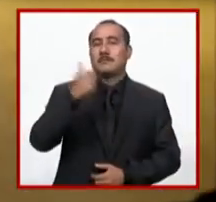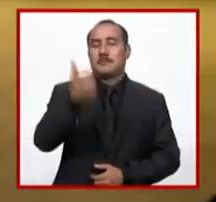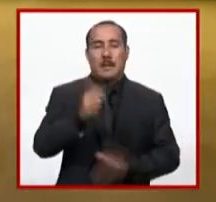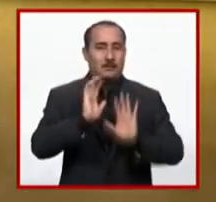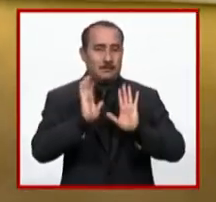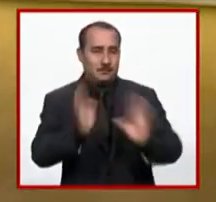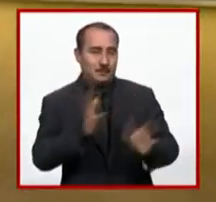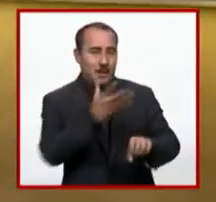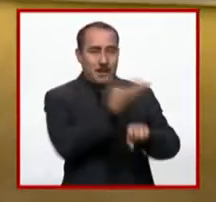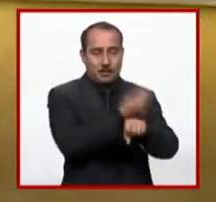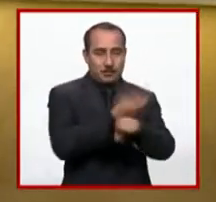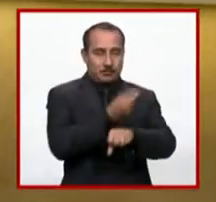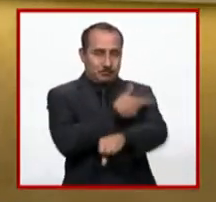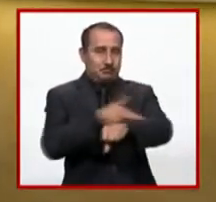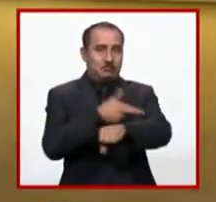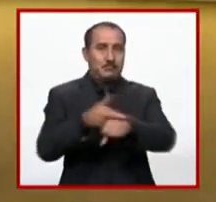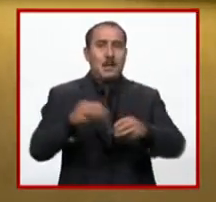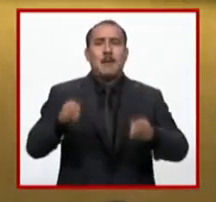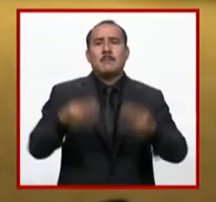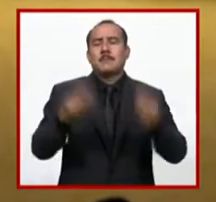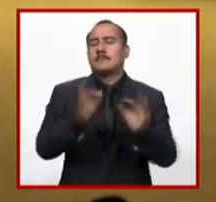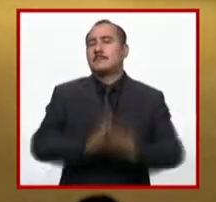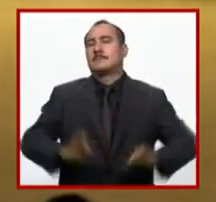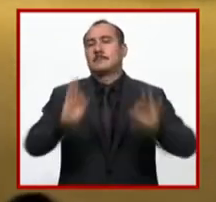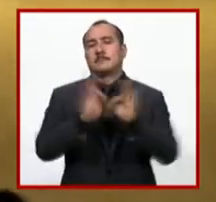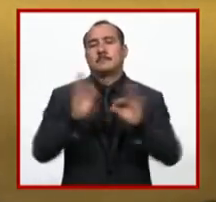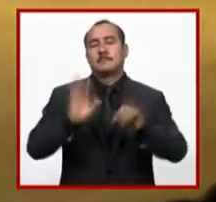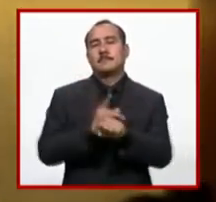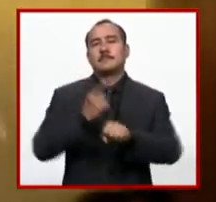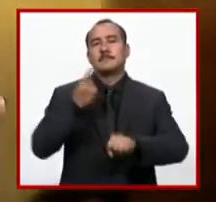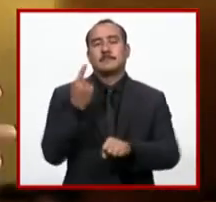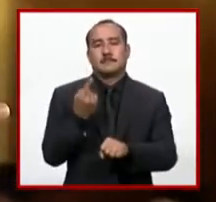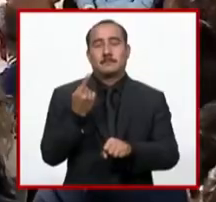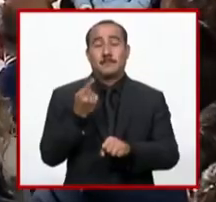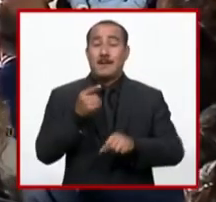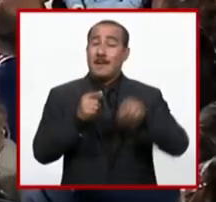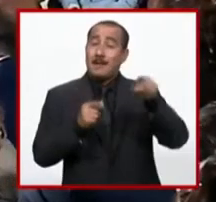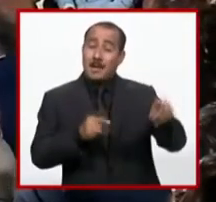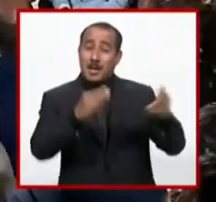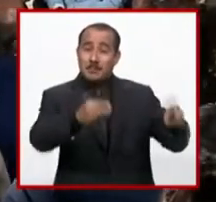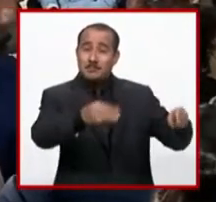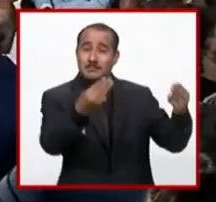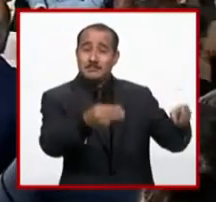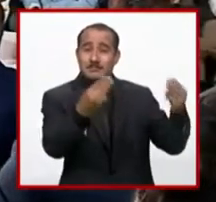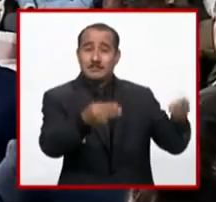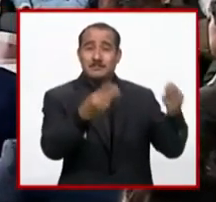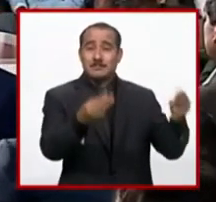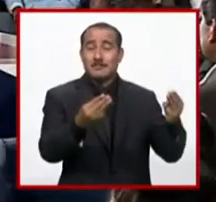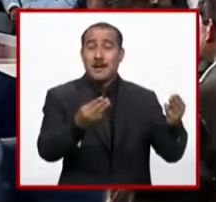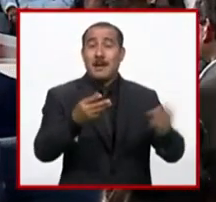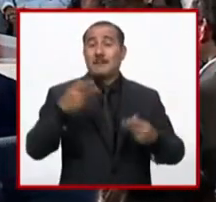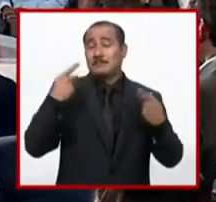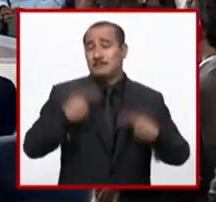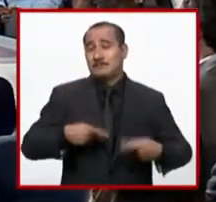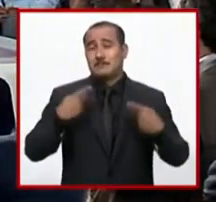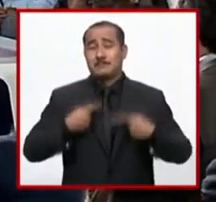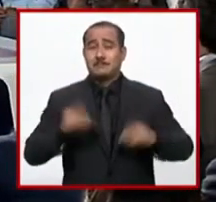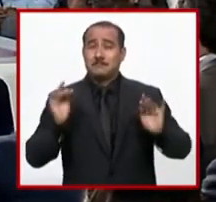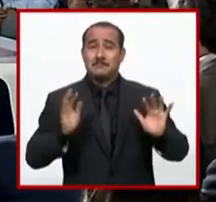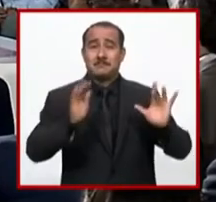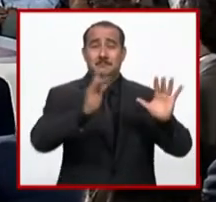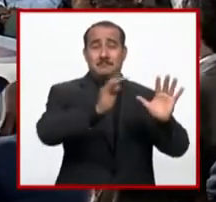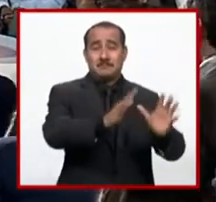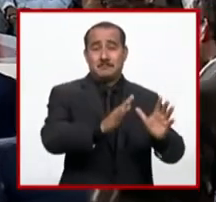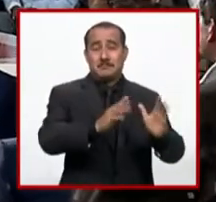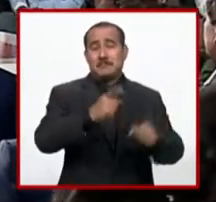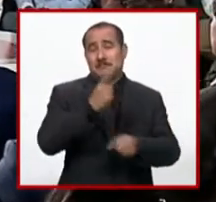rehabilitar. Y los mercados, ¿por qué son importantes? Pues porque es el lugar que más visitan en Oaxaca,